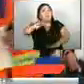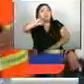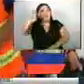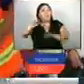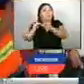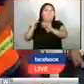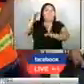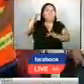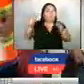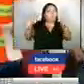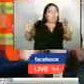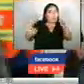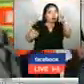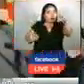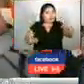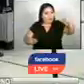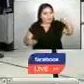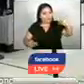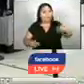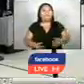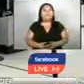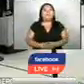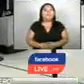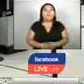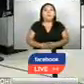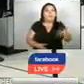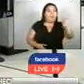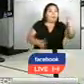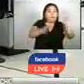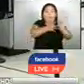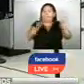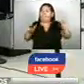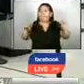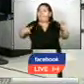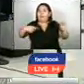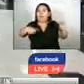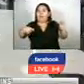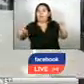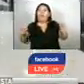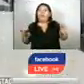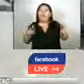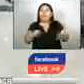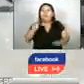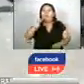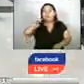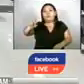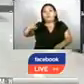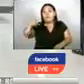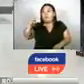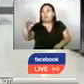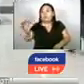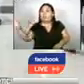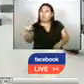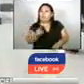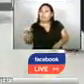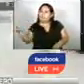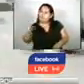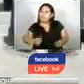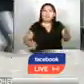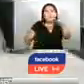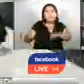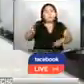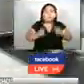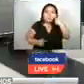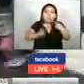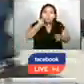respecto al año pasado. De enero hasta la fecha, El Salvador recibió más de 4 millones de salvadoreños y extranjeros.